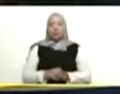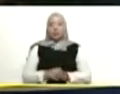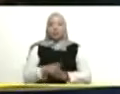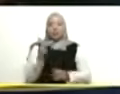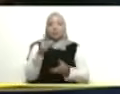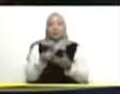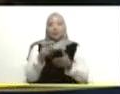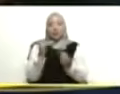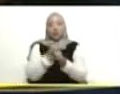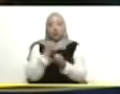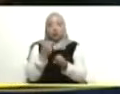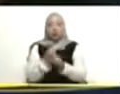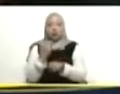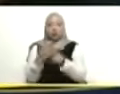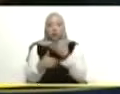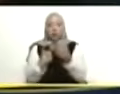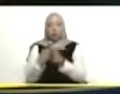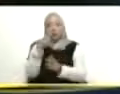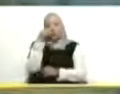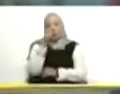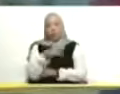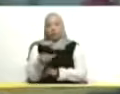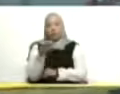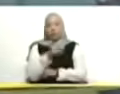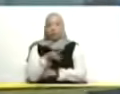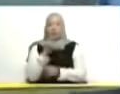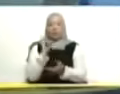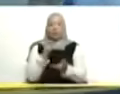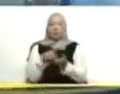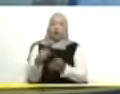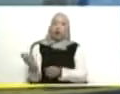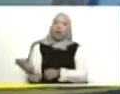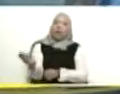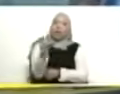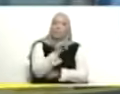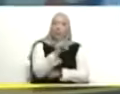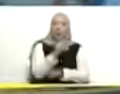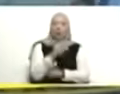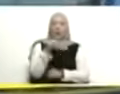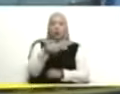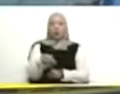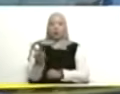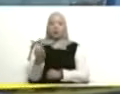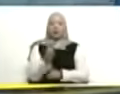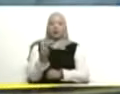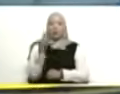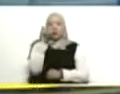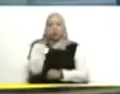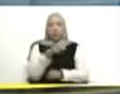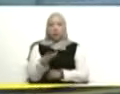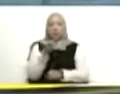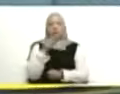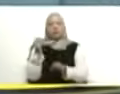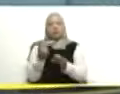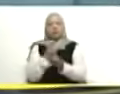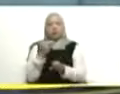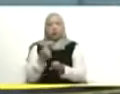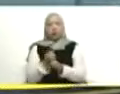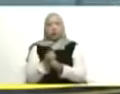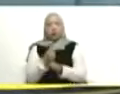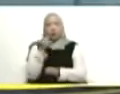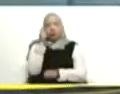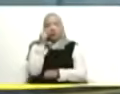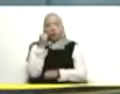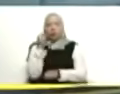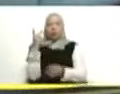Alevinas de coporo, bueno. El coporo es un pez de río muy común en los llanos y es sustento